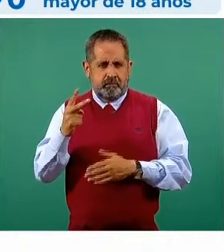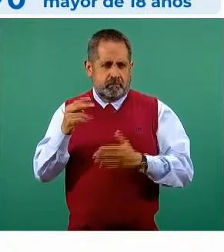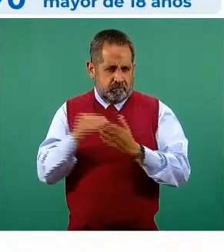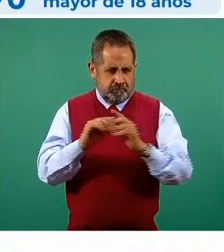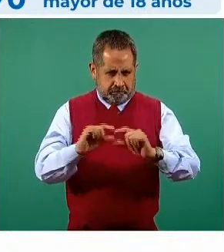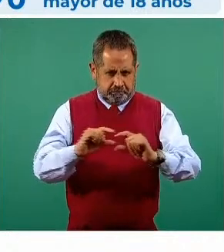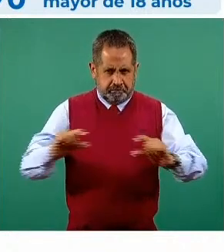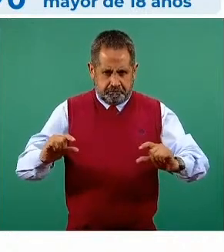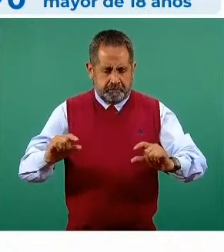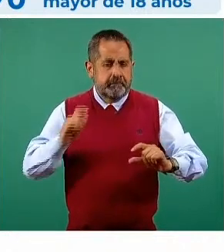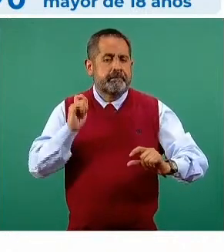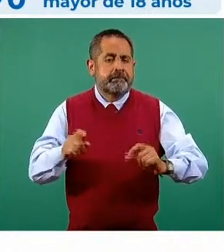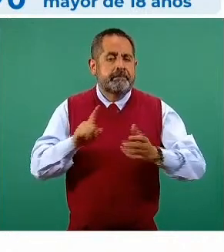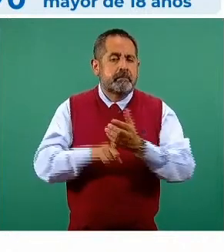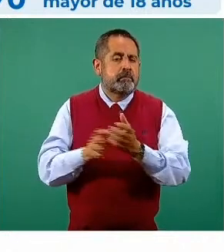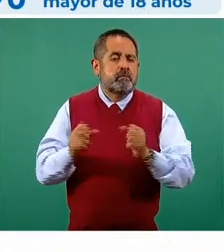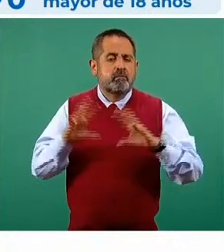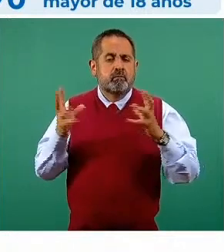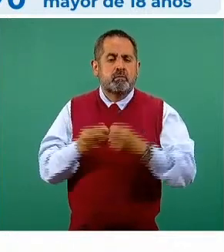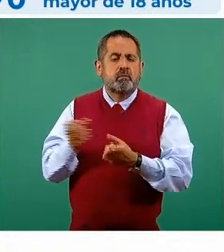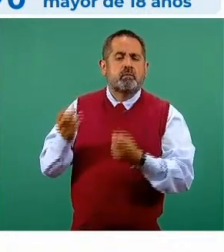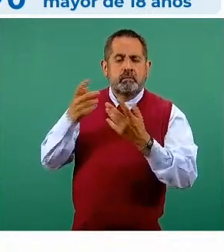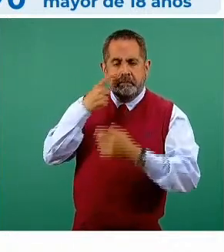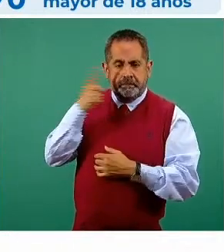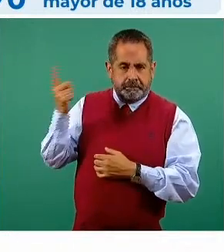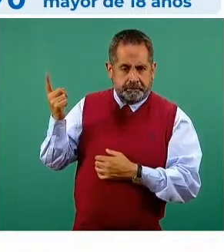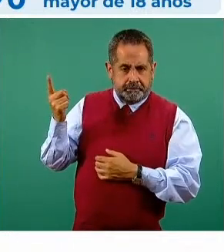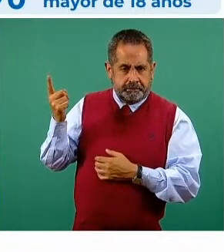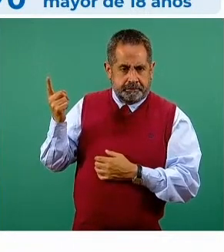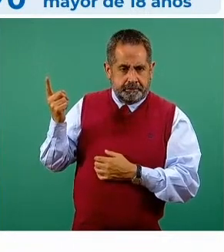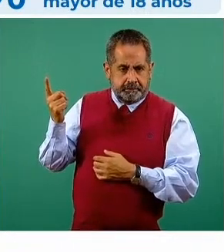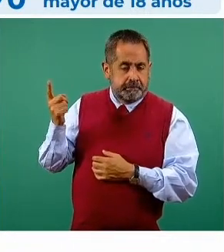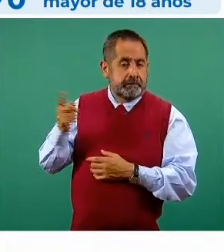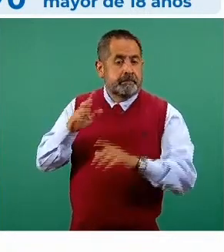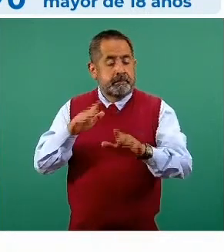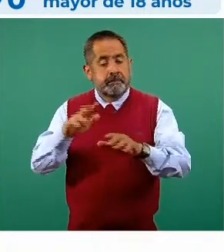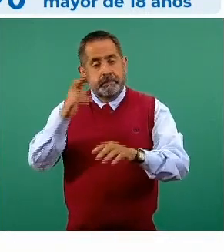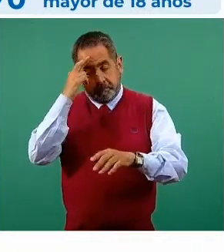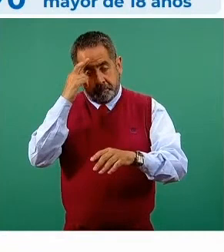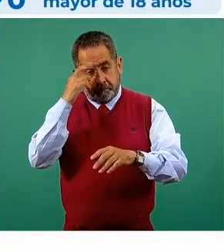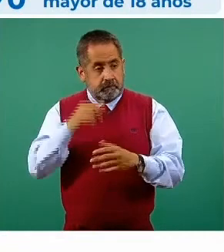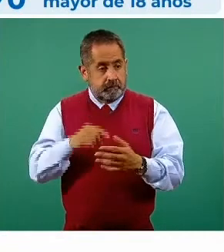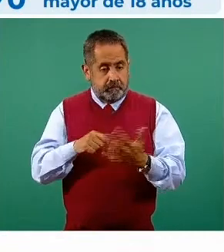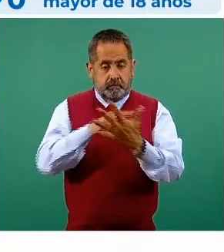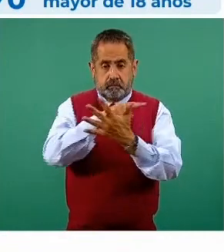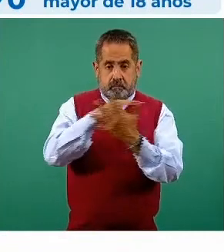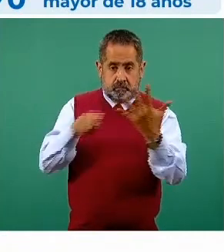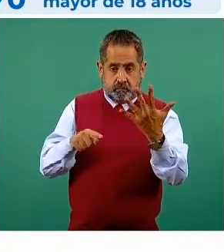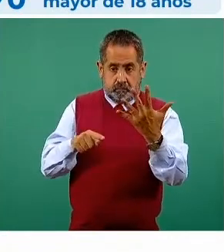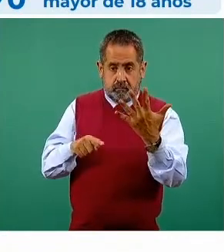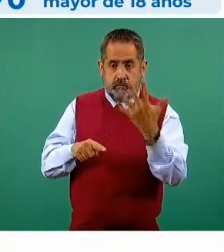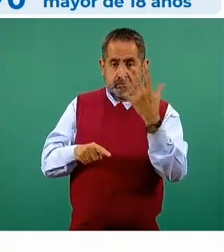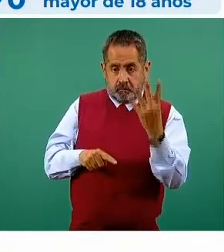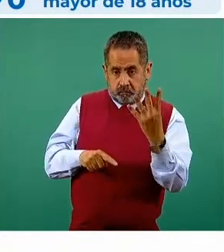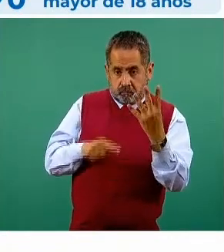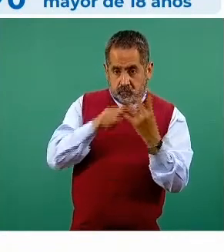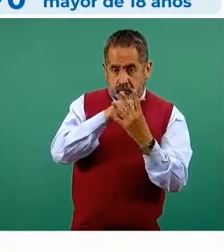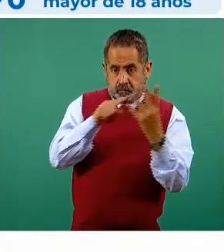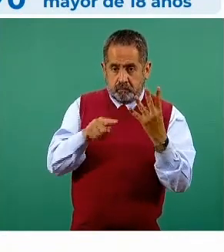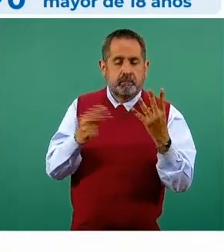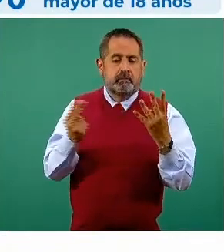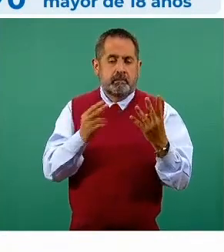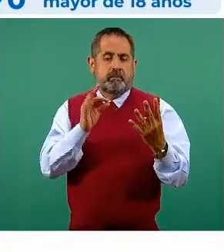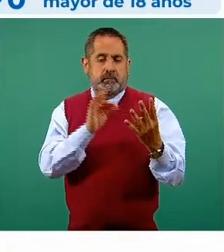24,122,000 dosis corresponden a este número de personas, porque recuerden que 4 de las 5 vacunas necesitan